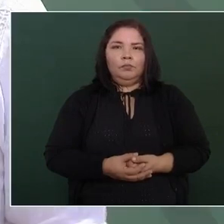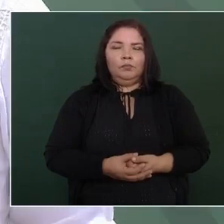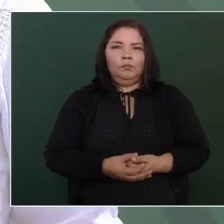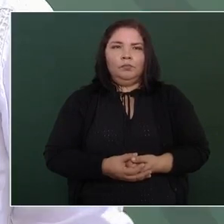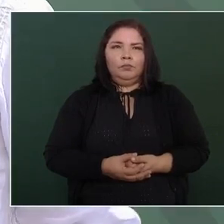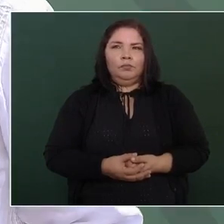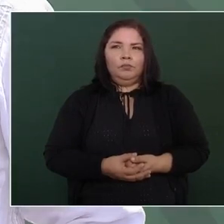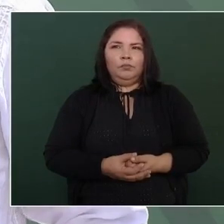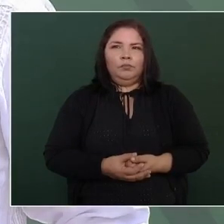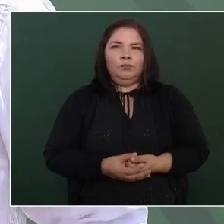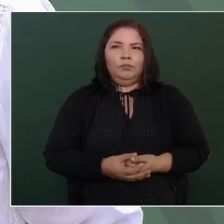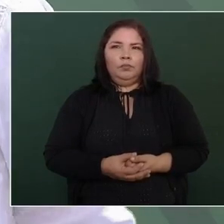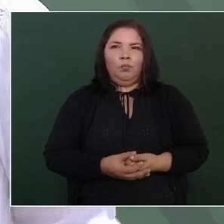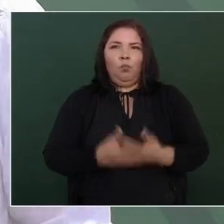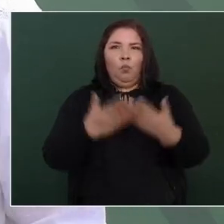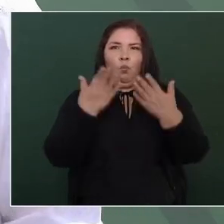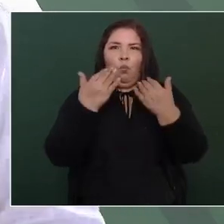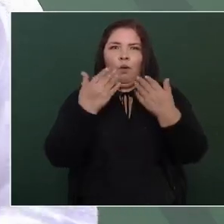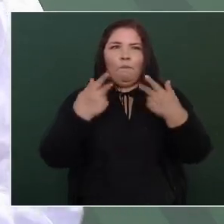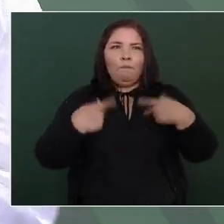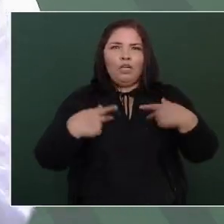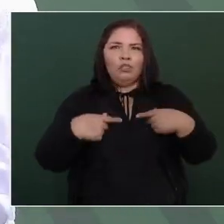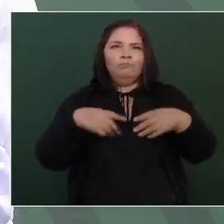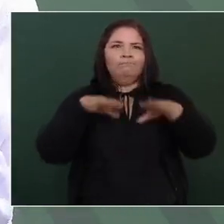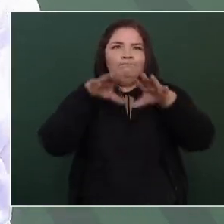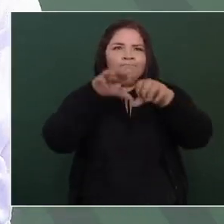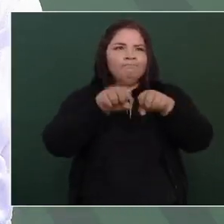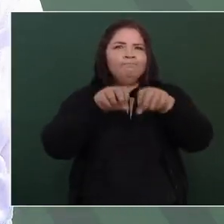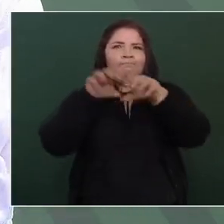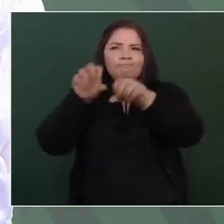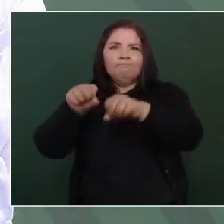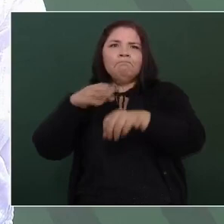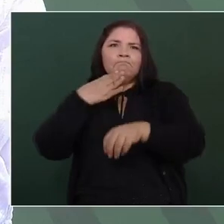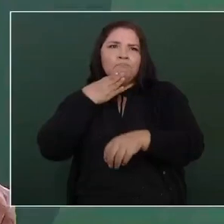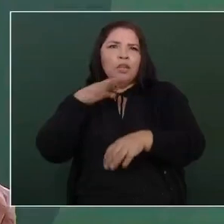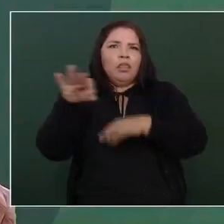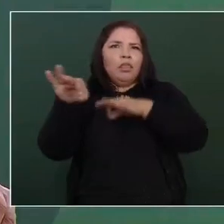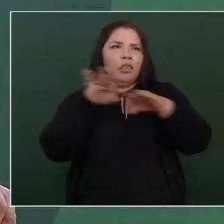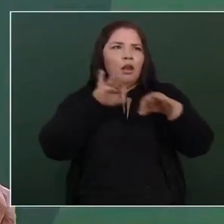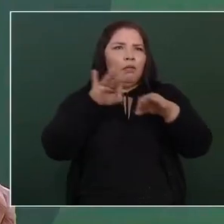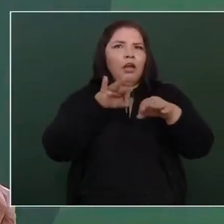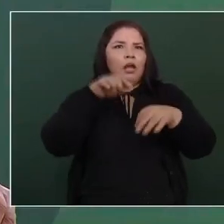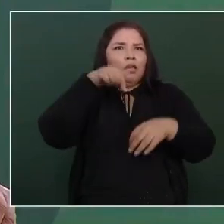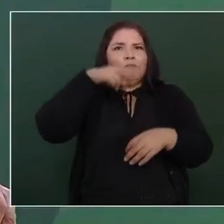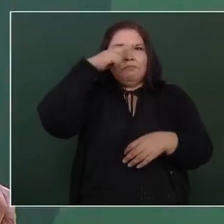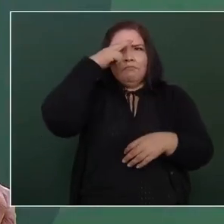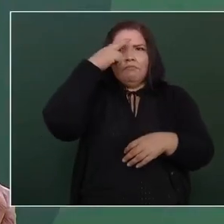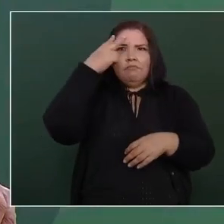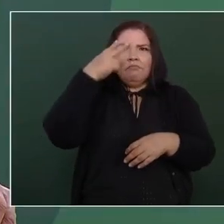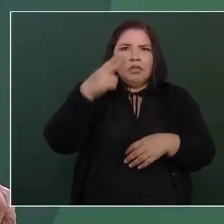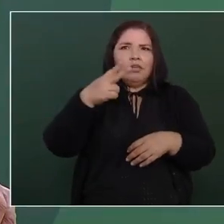mucho desempleo, es de los países del mundo